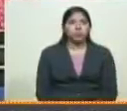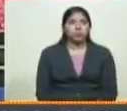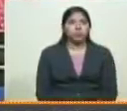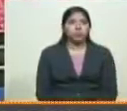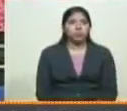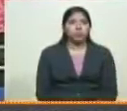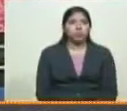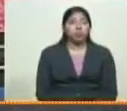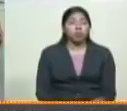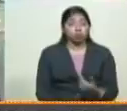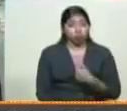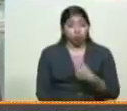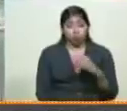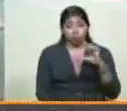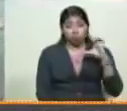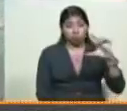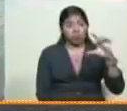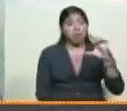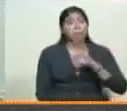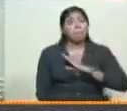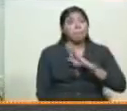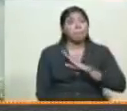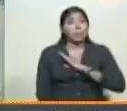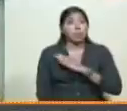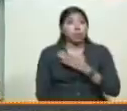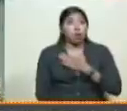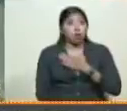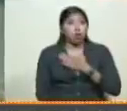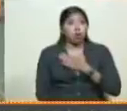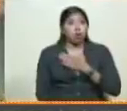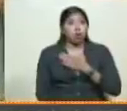Aquí yo traje el mío.